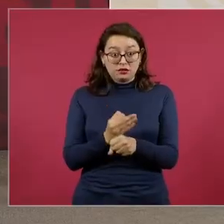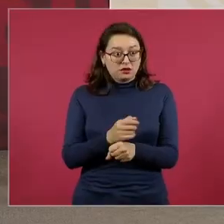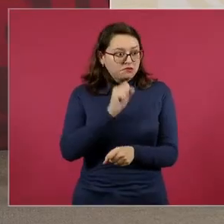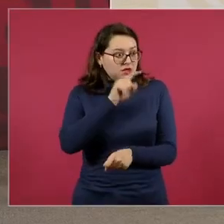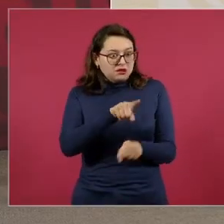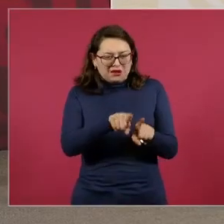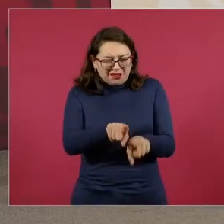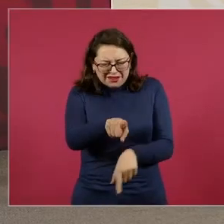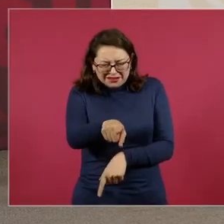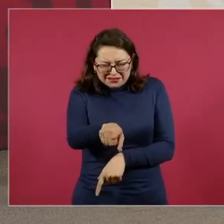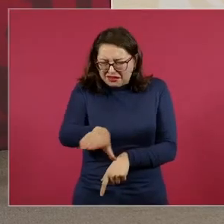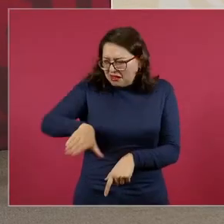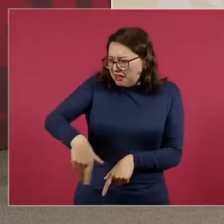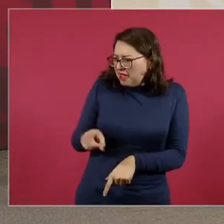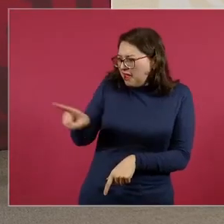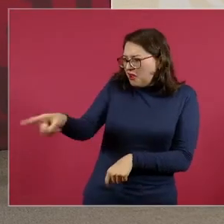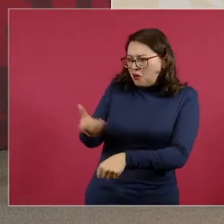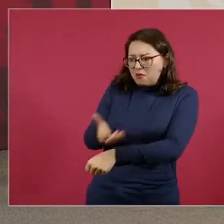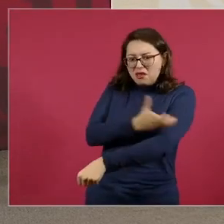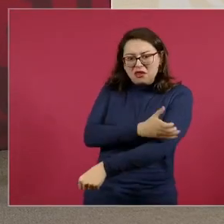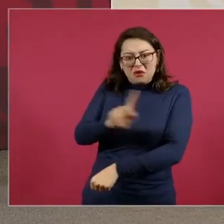él